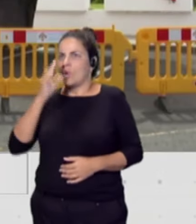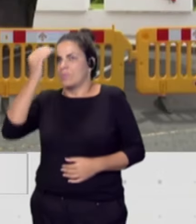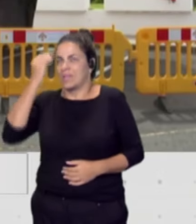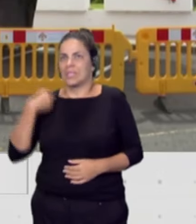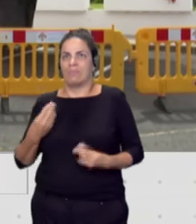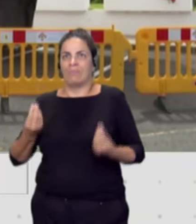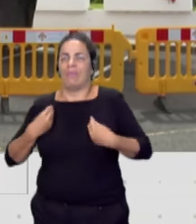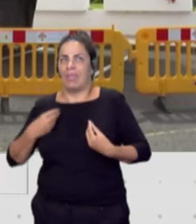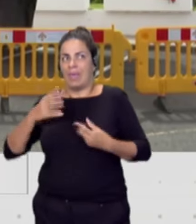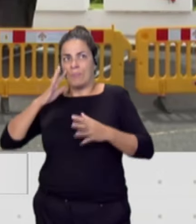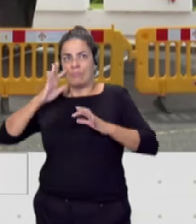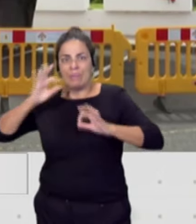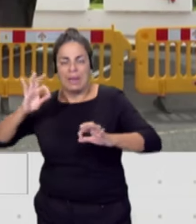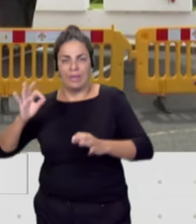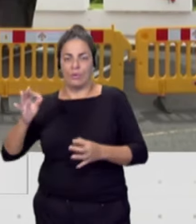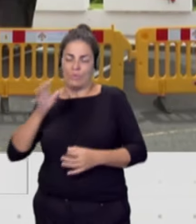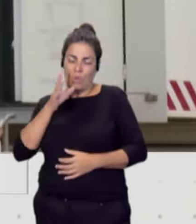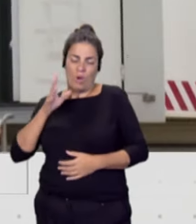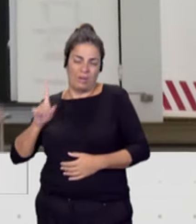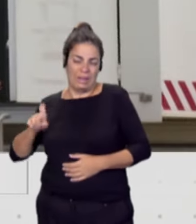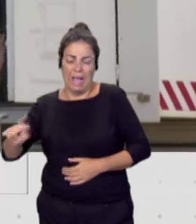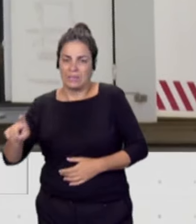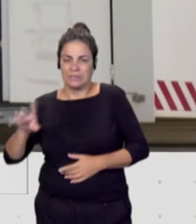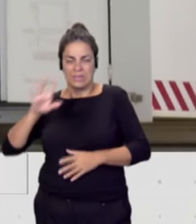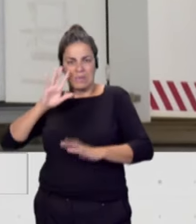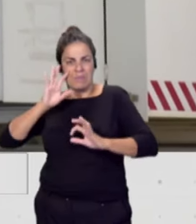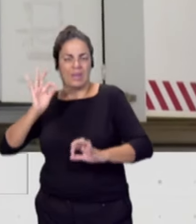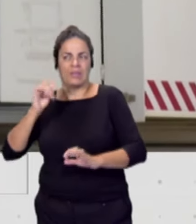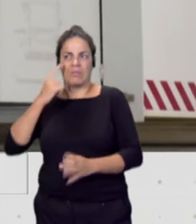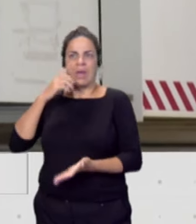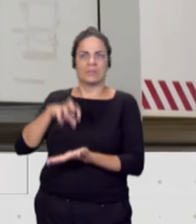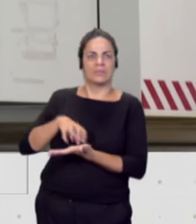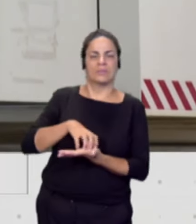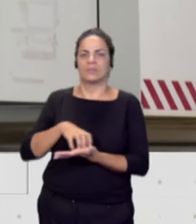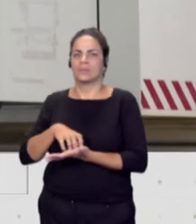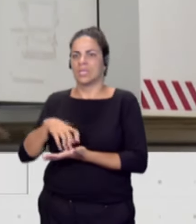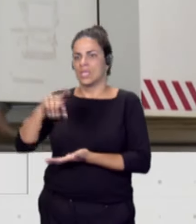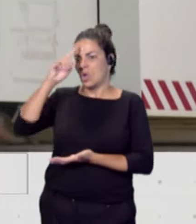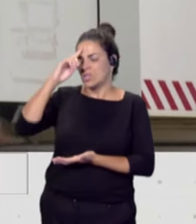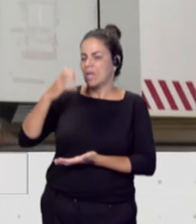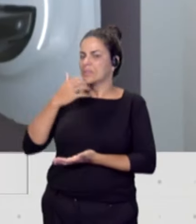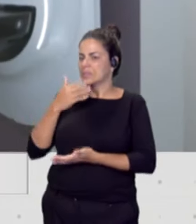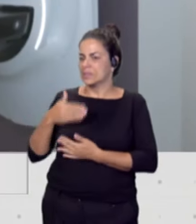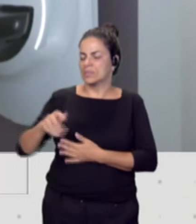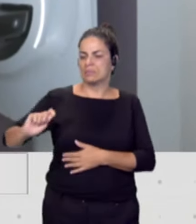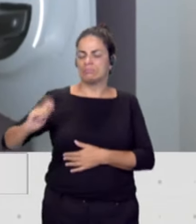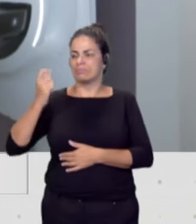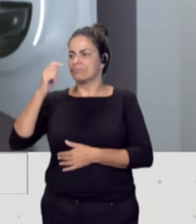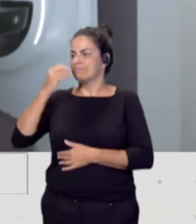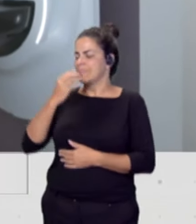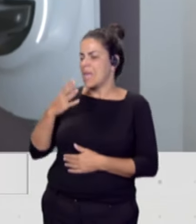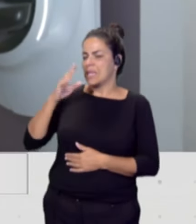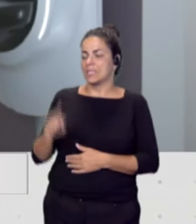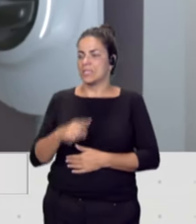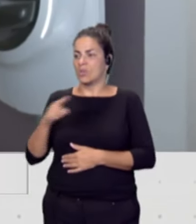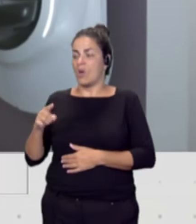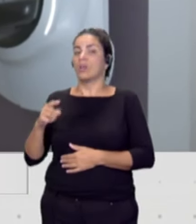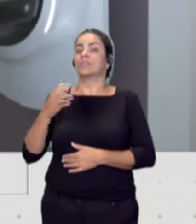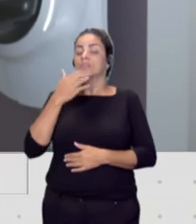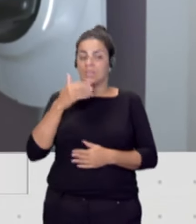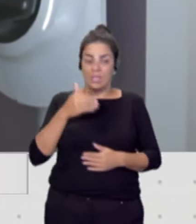el riesgo del cáncer, la incertidumbre de saber va a salir todo bien o no. Con la recaída